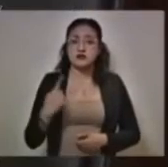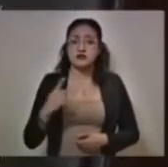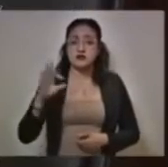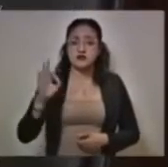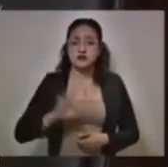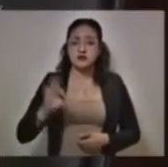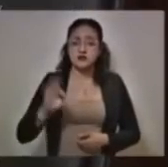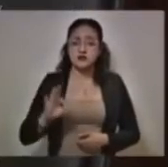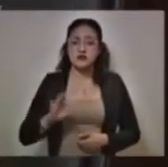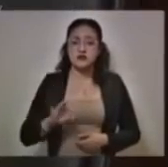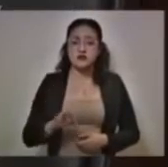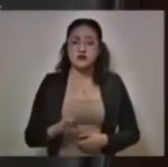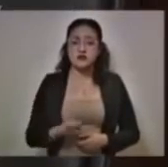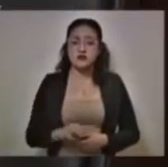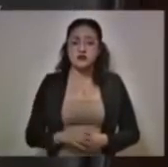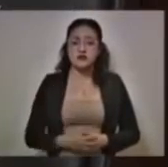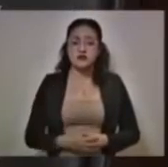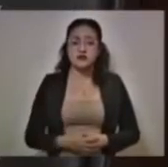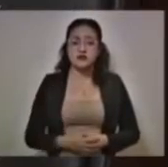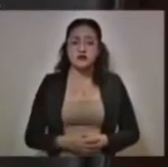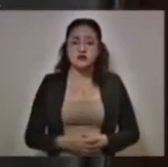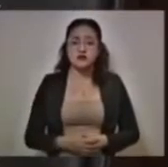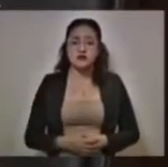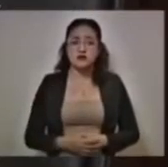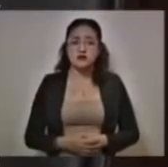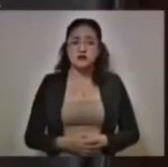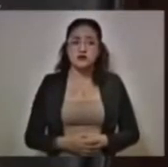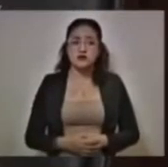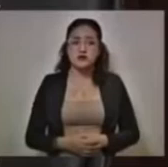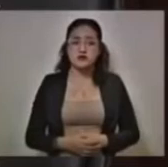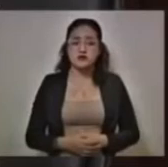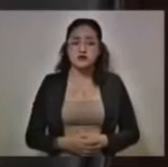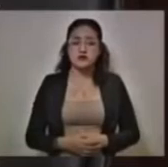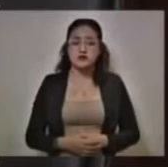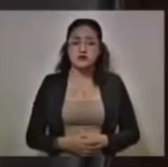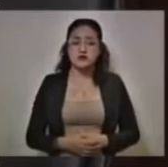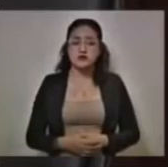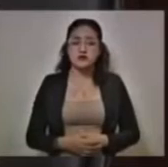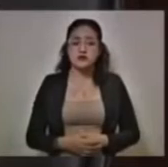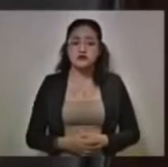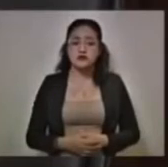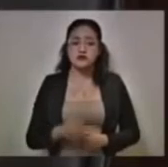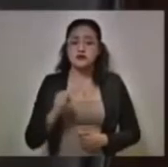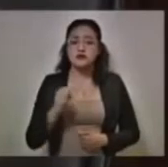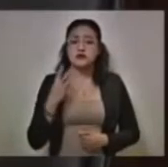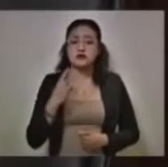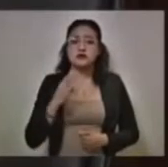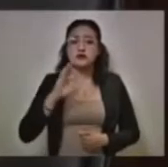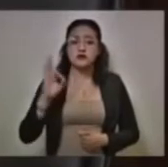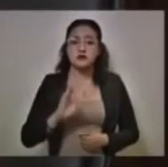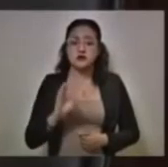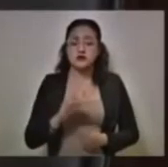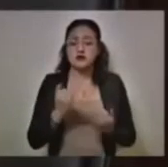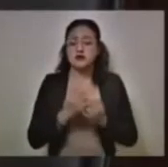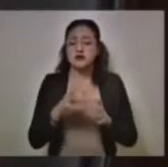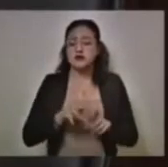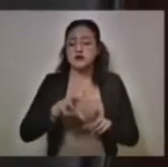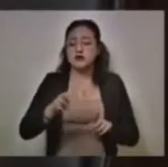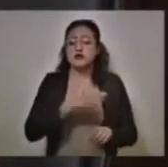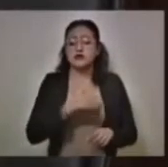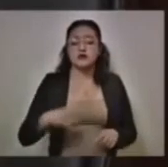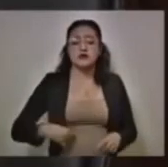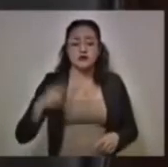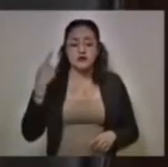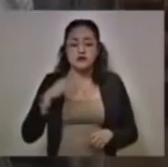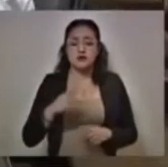de éstos en la zona conurbada y de la zona conurbada el 63 por ciento en el municipio de